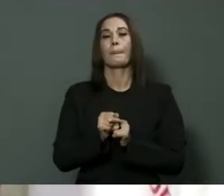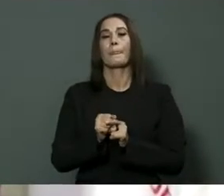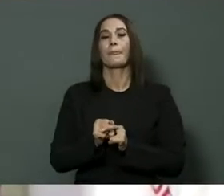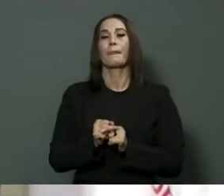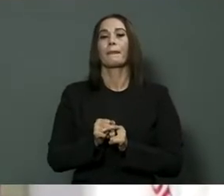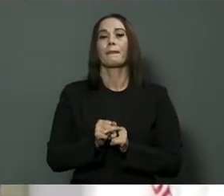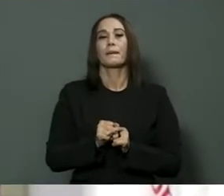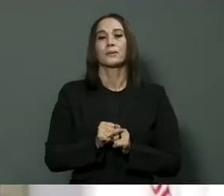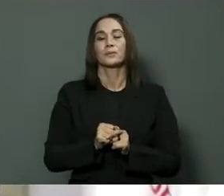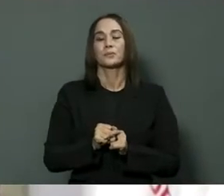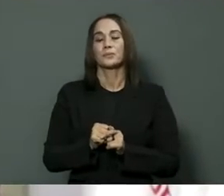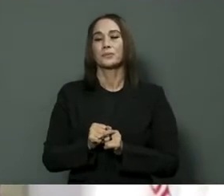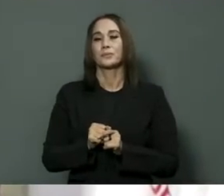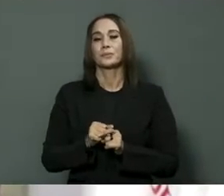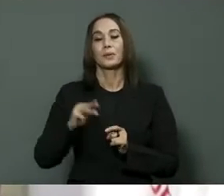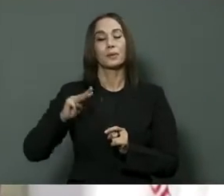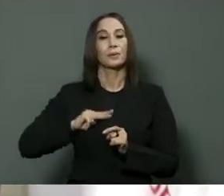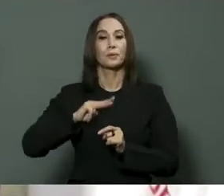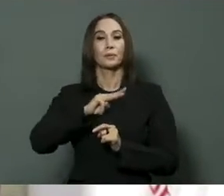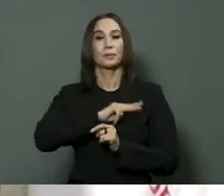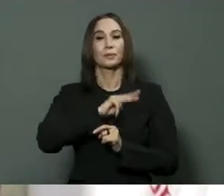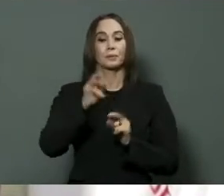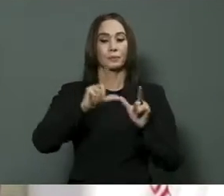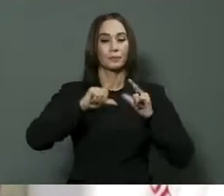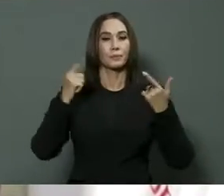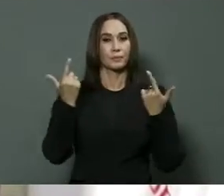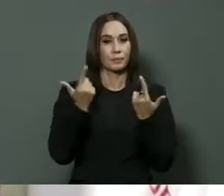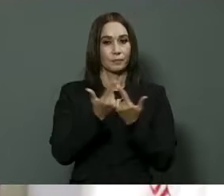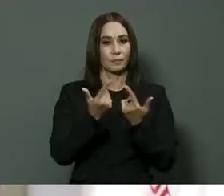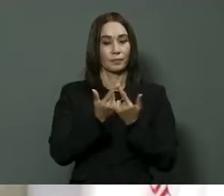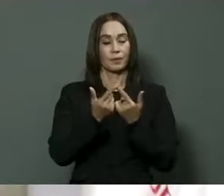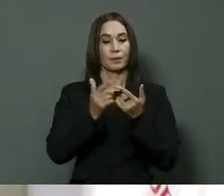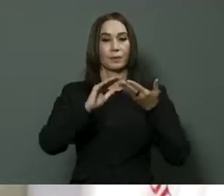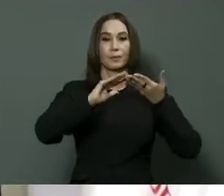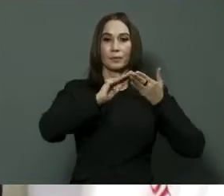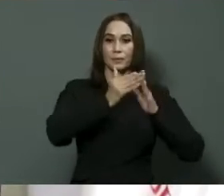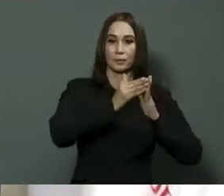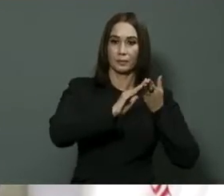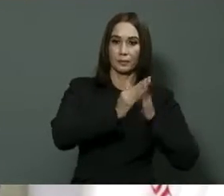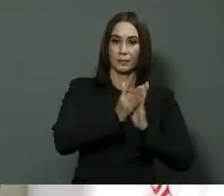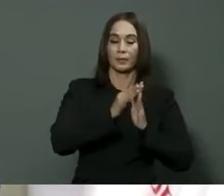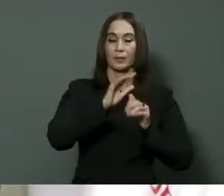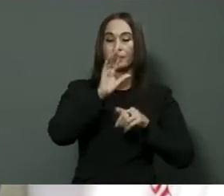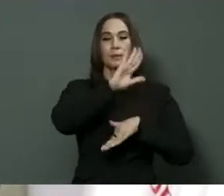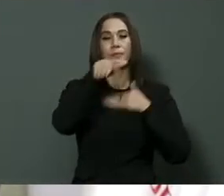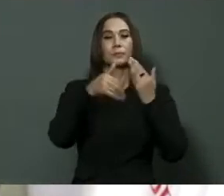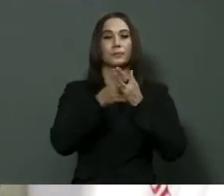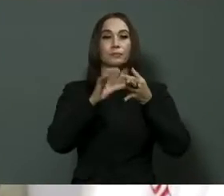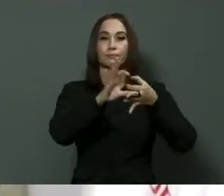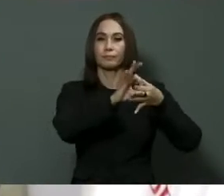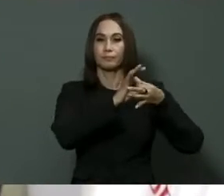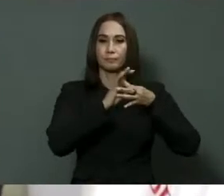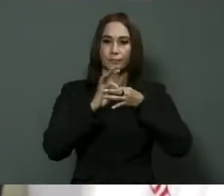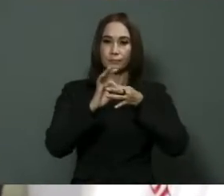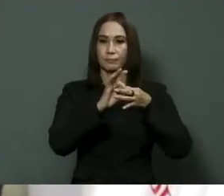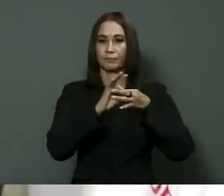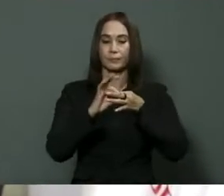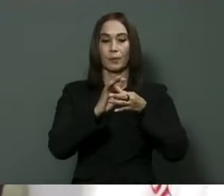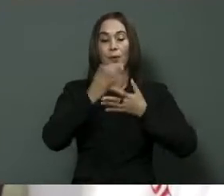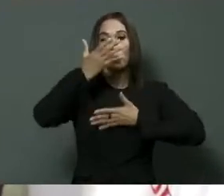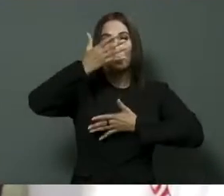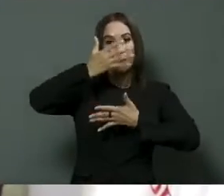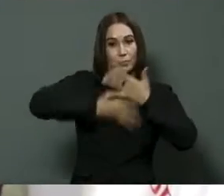los miembros de las organizaciones barriales y populares, para que junto con una